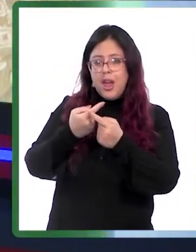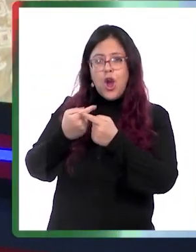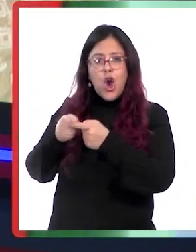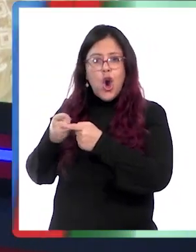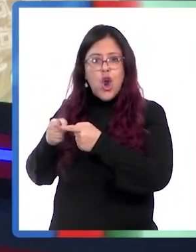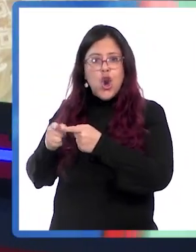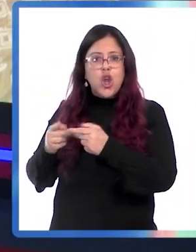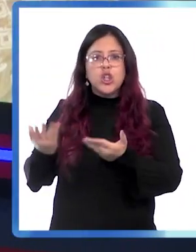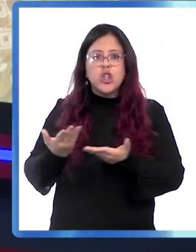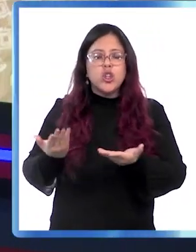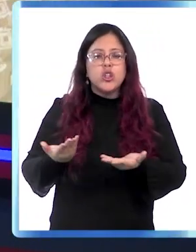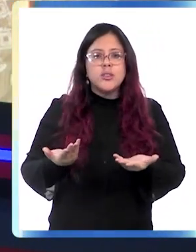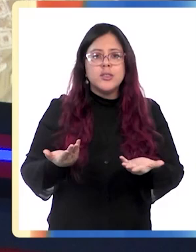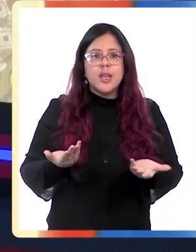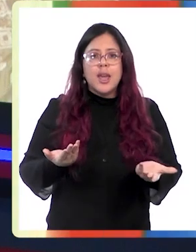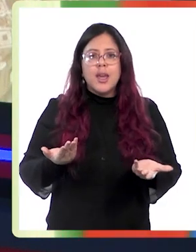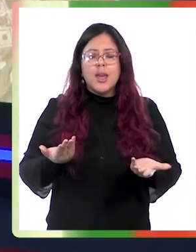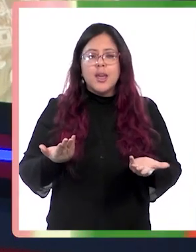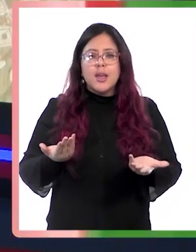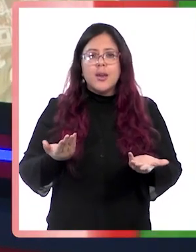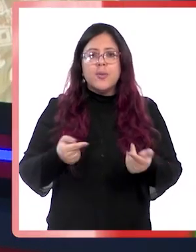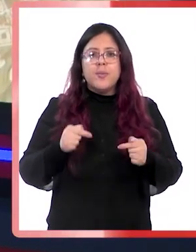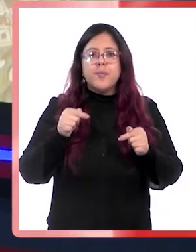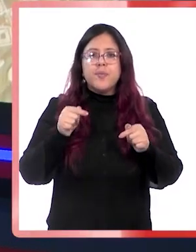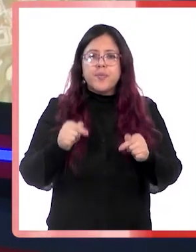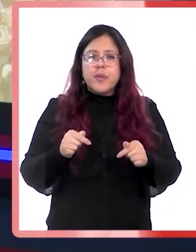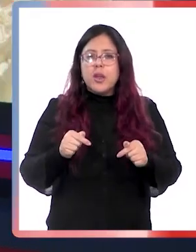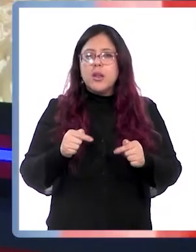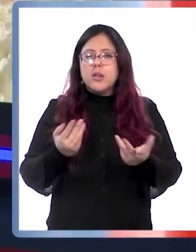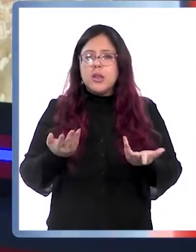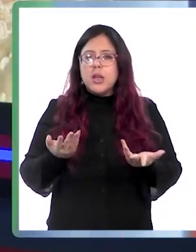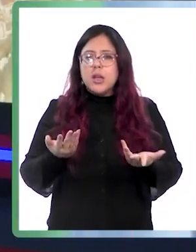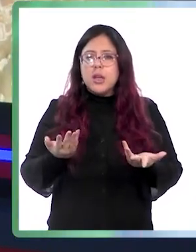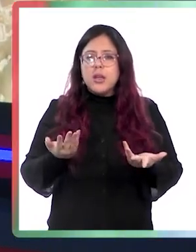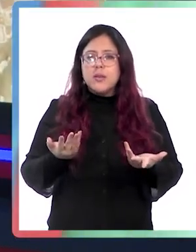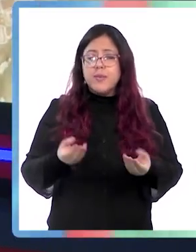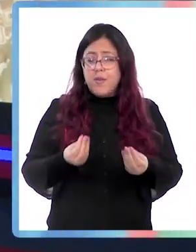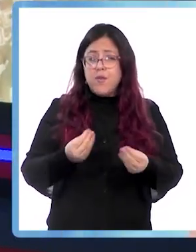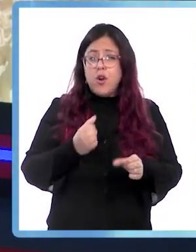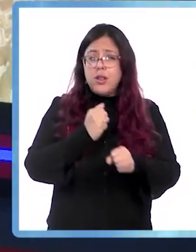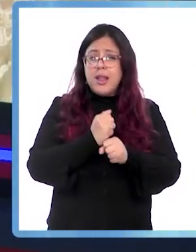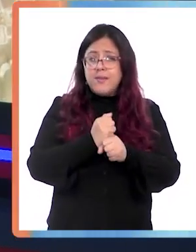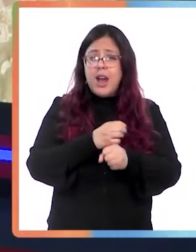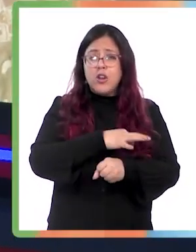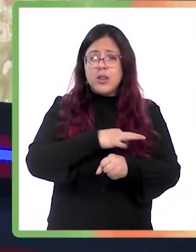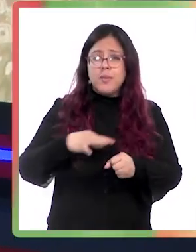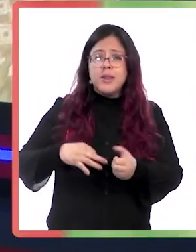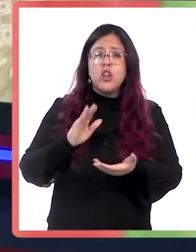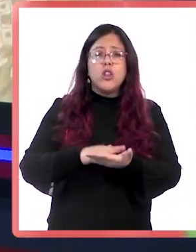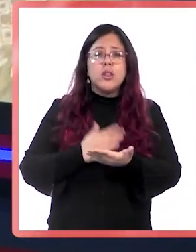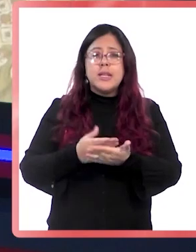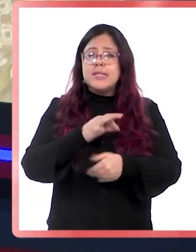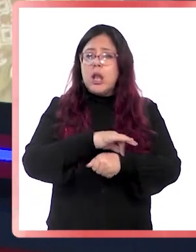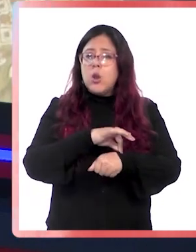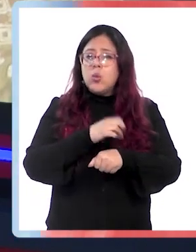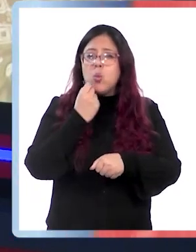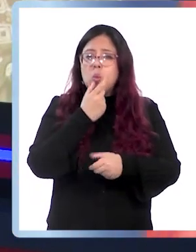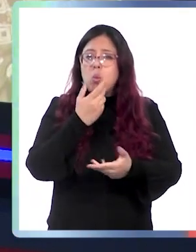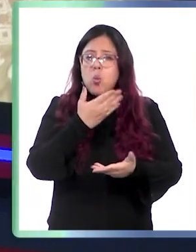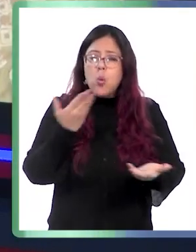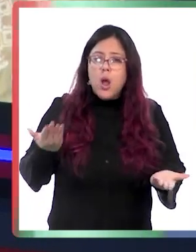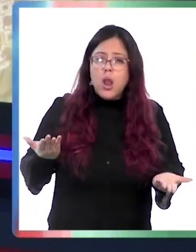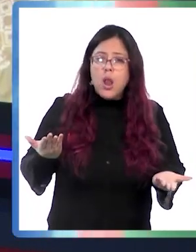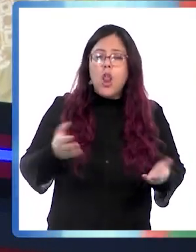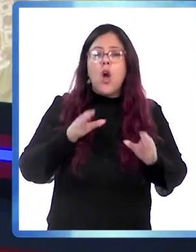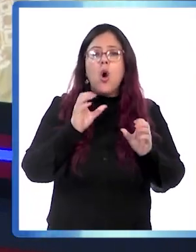Entonces, ¿qué tan accesible es o qué tan bueno ha sido el trabajo del Ministerio de Salud, por ejemplo, o de